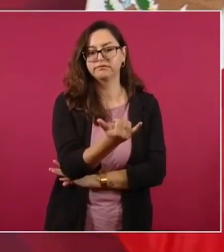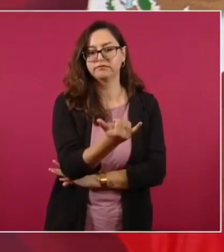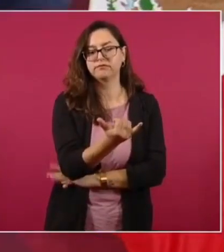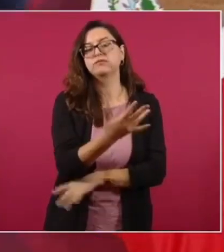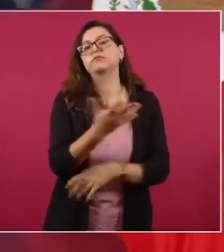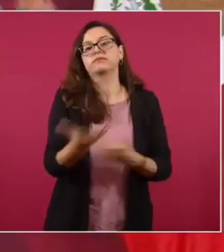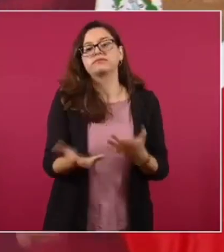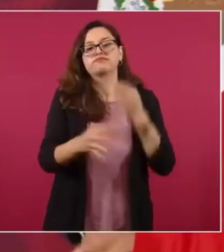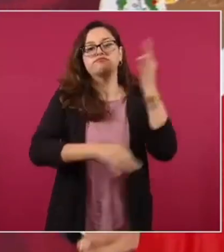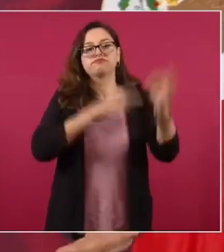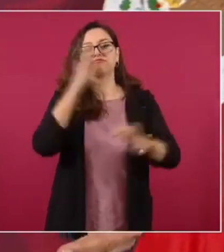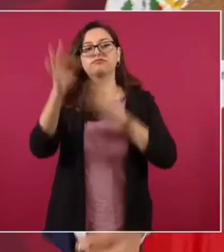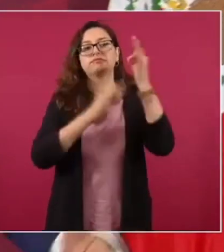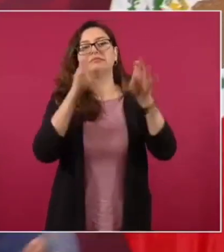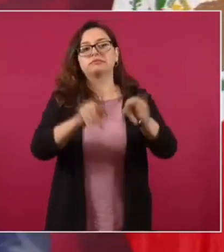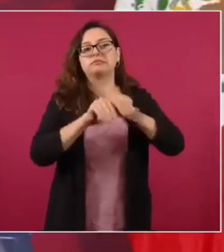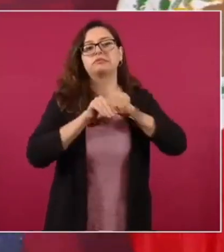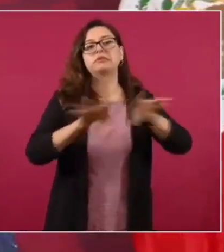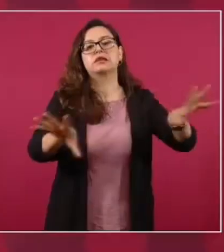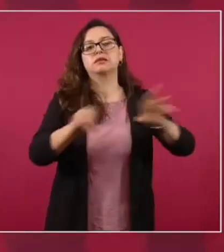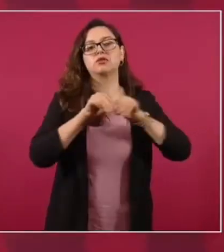una campaña en contra